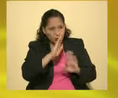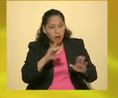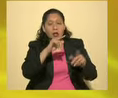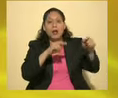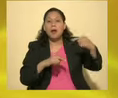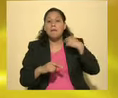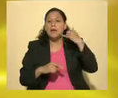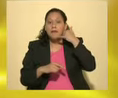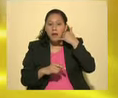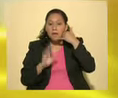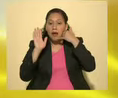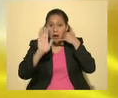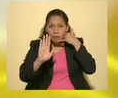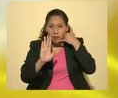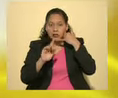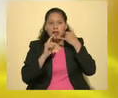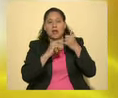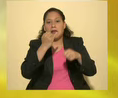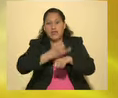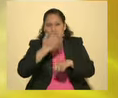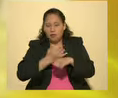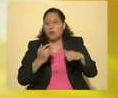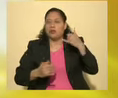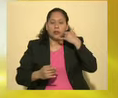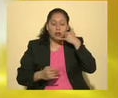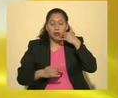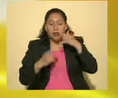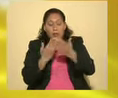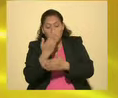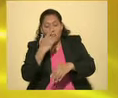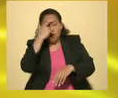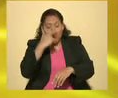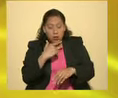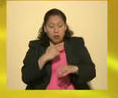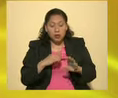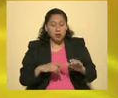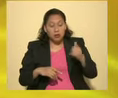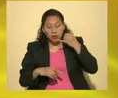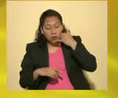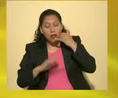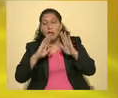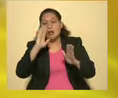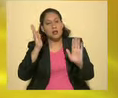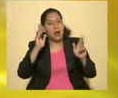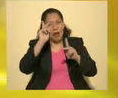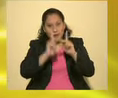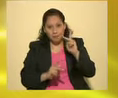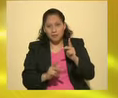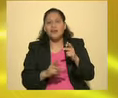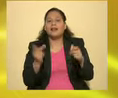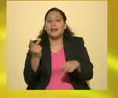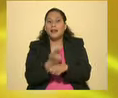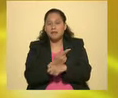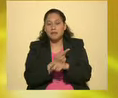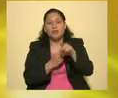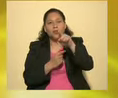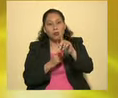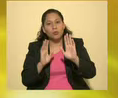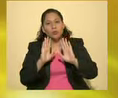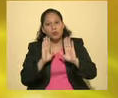llamadas amenazantes, incómodas, a cualquier hora del día. Entonces, ¿qué va a pasar? Que tú ya eres